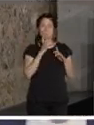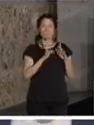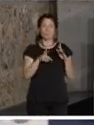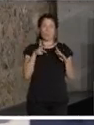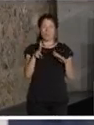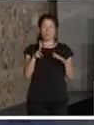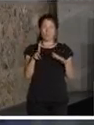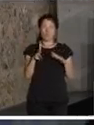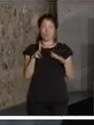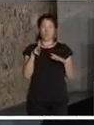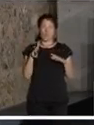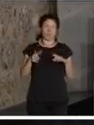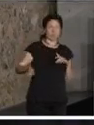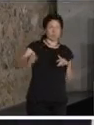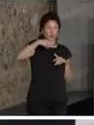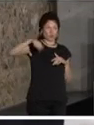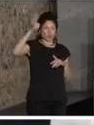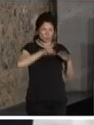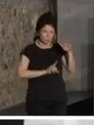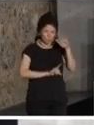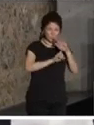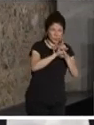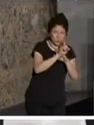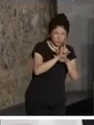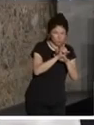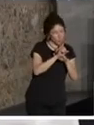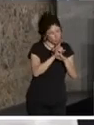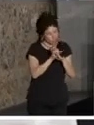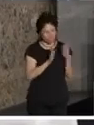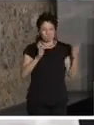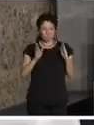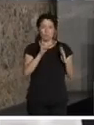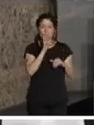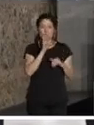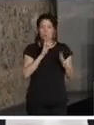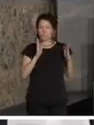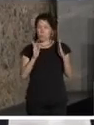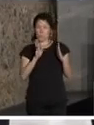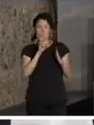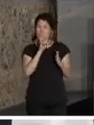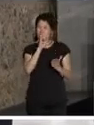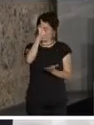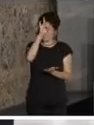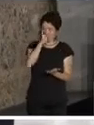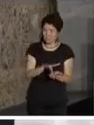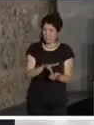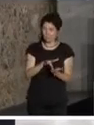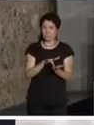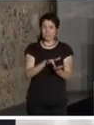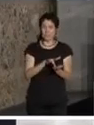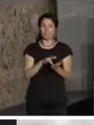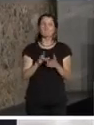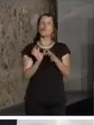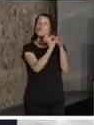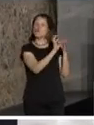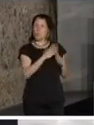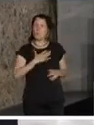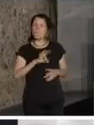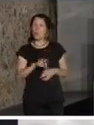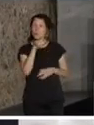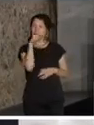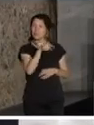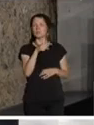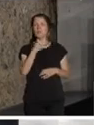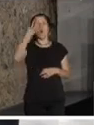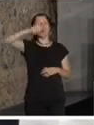avanzar en los derechos de todas y de todos y cuando vienen esos momentos difíciles esta unidas podemos es